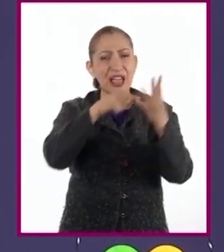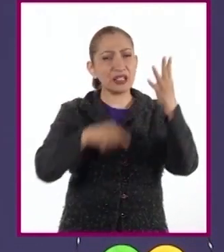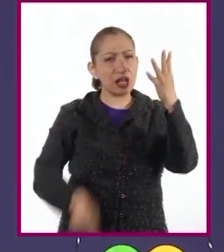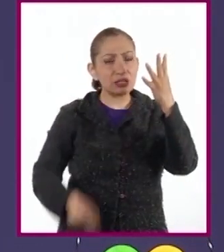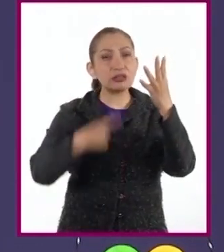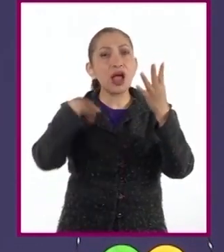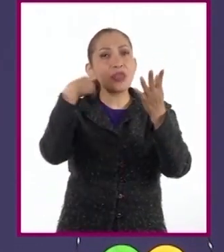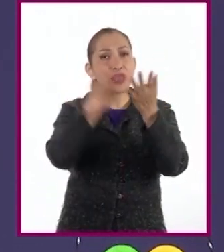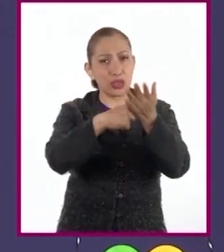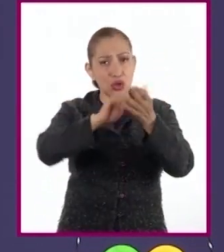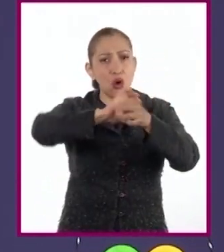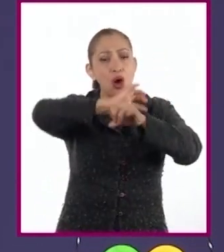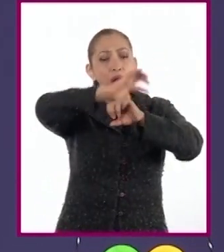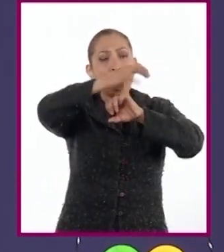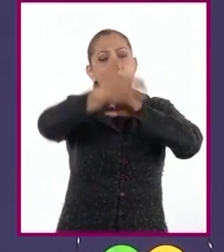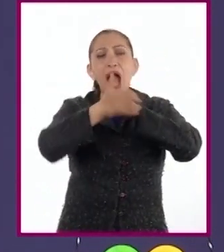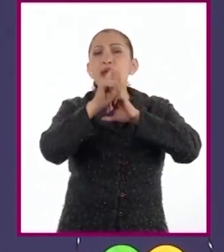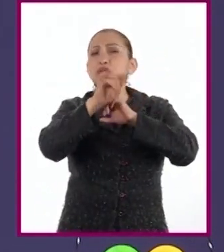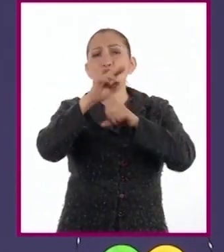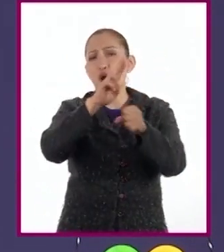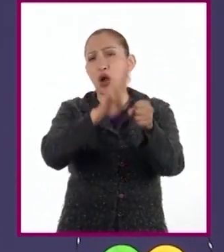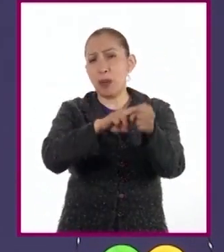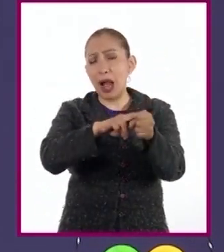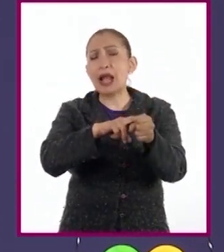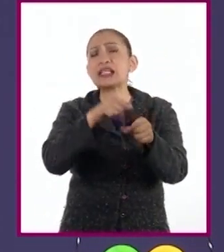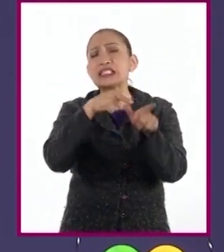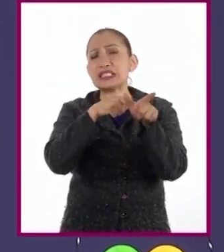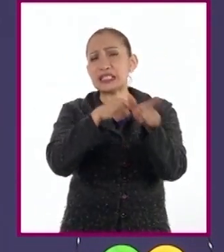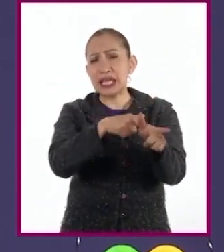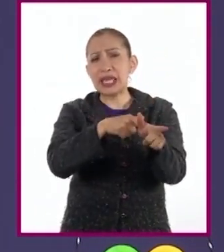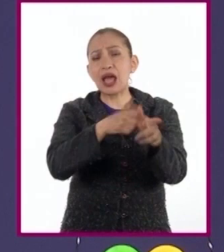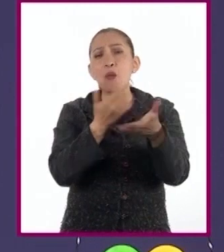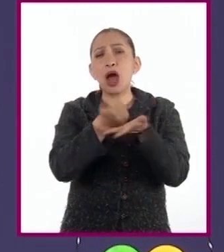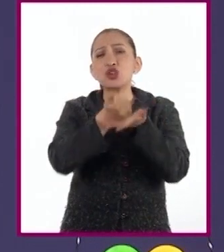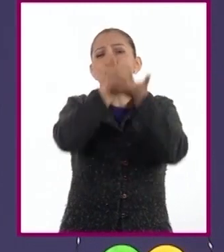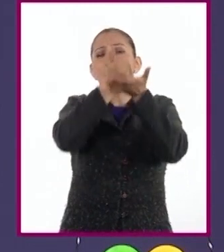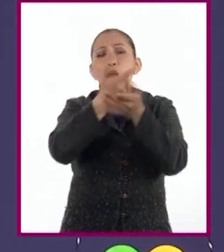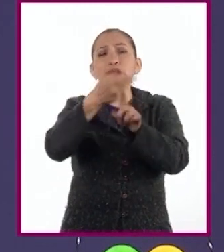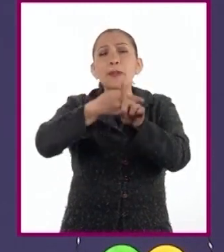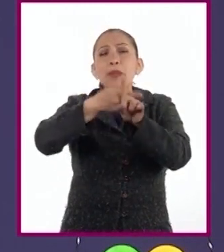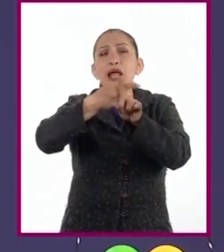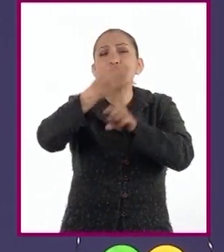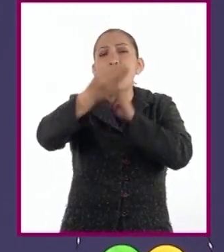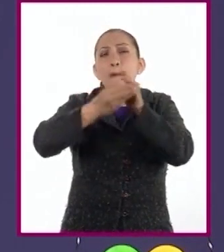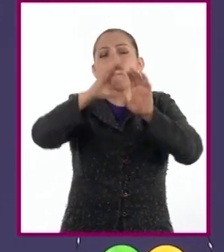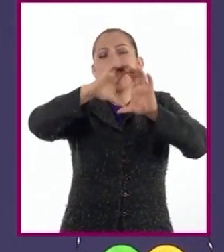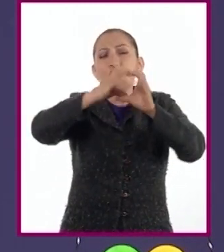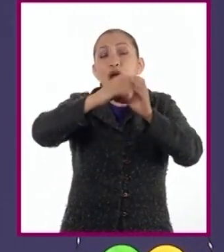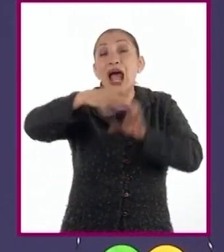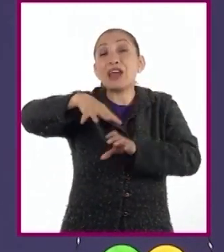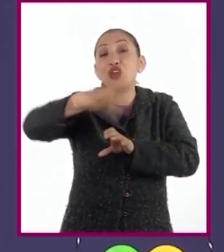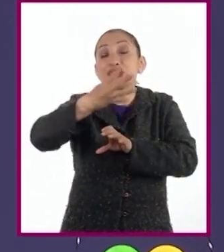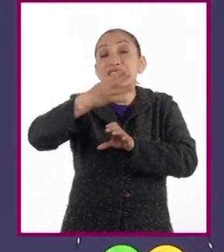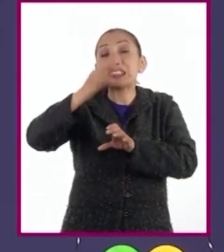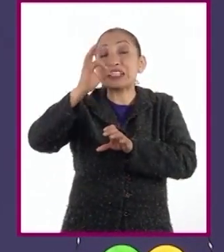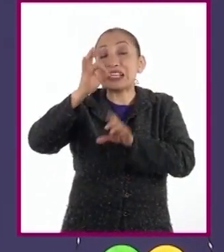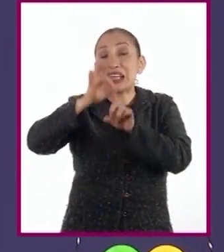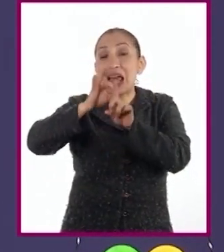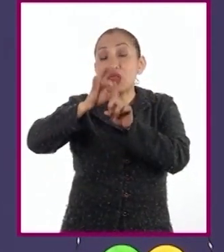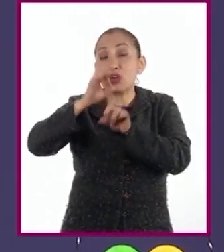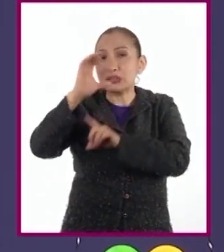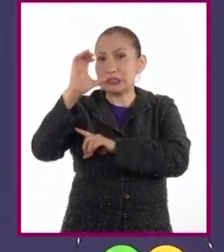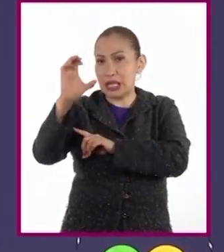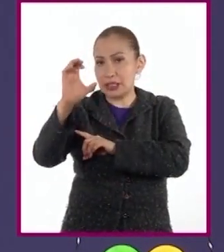compuestos se encuentran en la atmósfera normalmente y mantienen la temperatura del planeta Tierra en 14 grados Celsius en